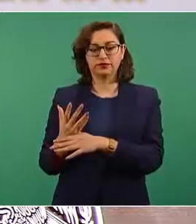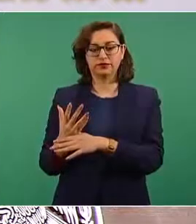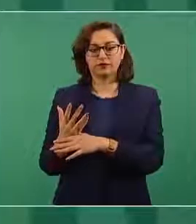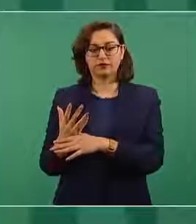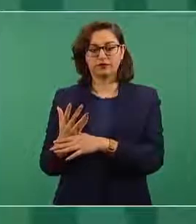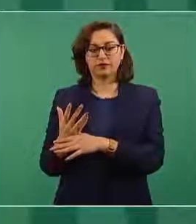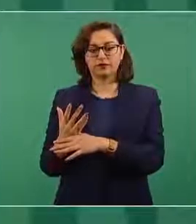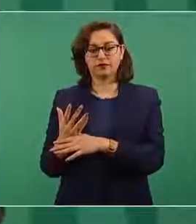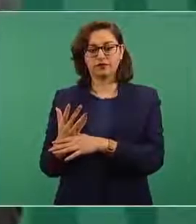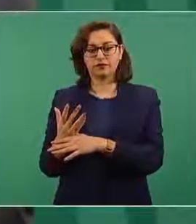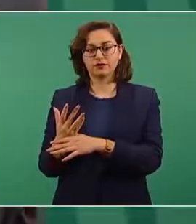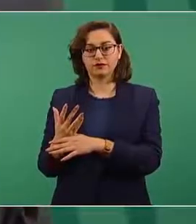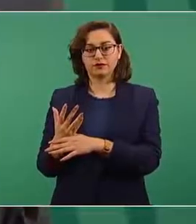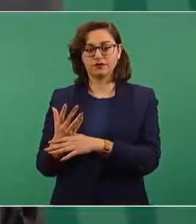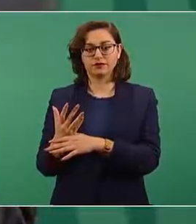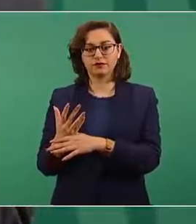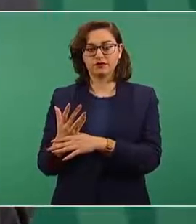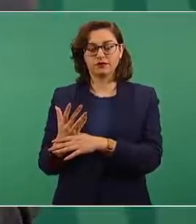es